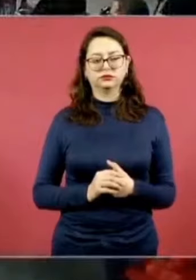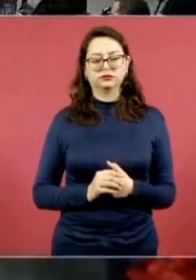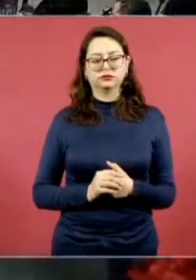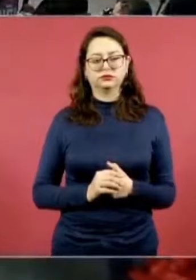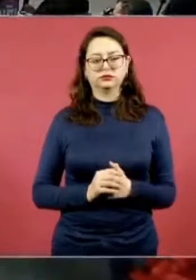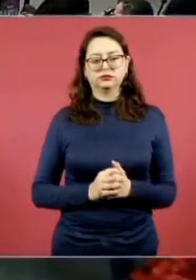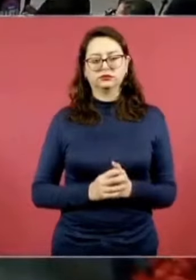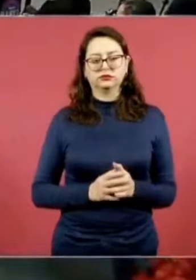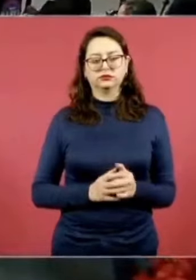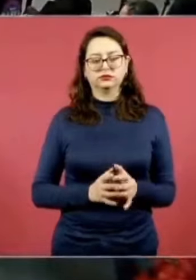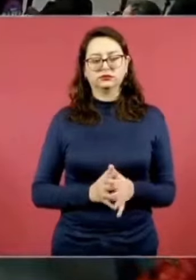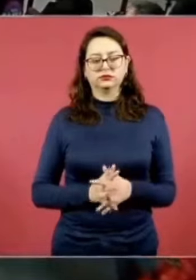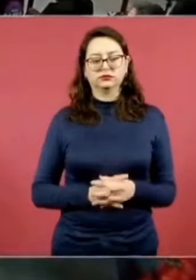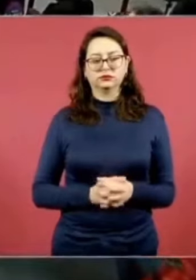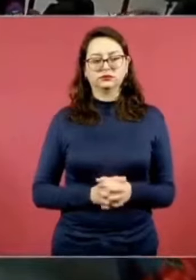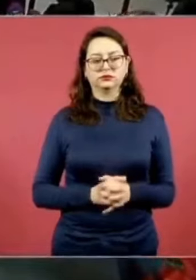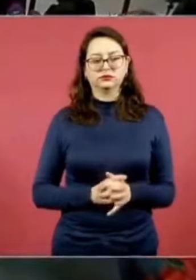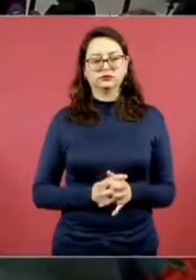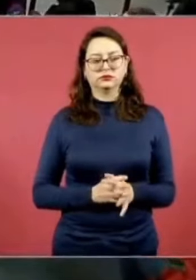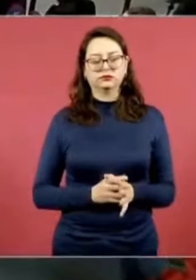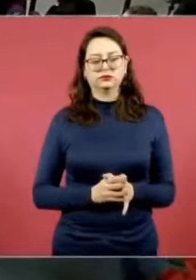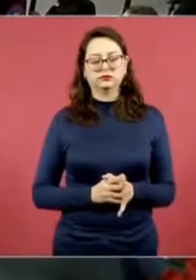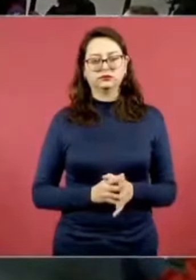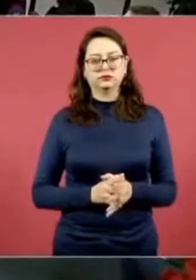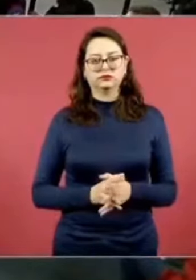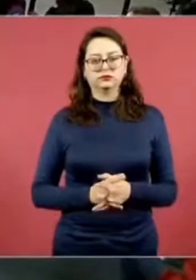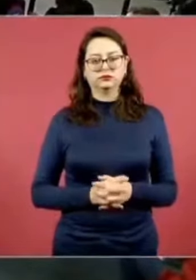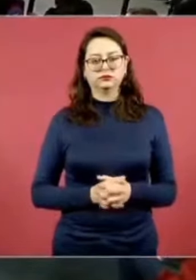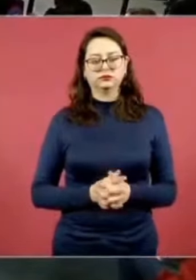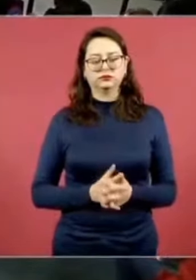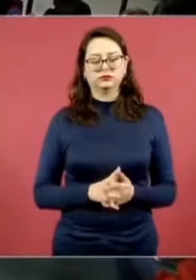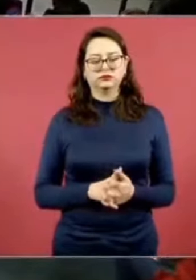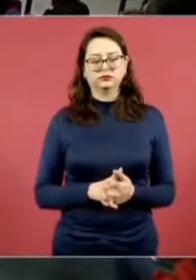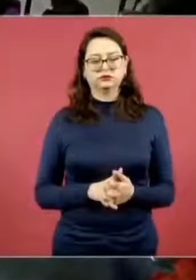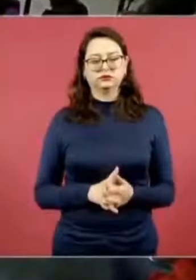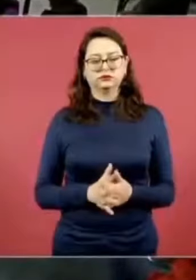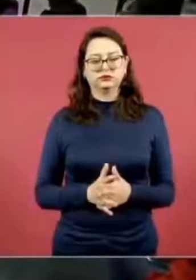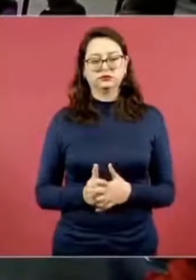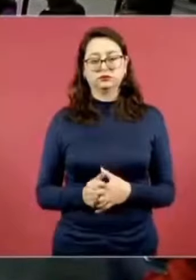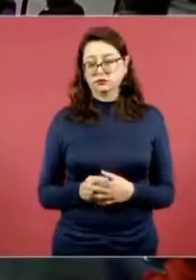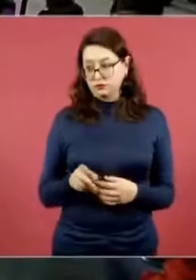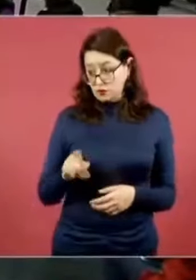Entonces, una parte ya, pero los que entraron en noviembre no han recibido. ¿Te puedes informar?